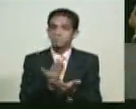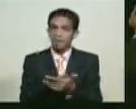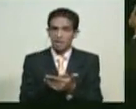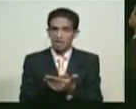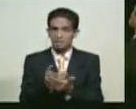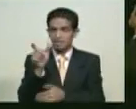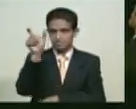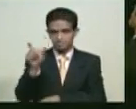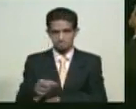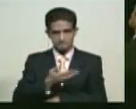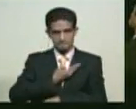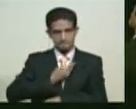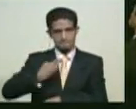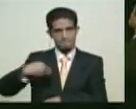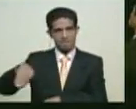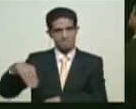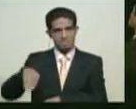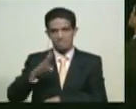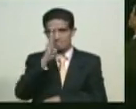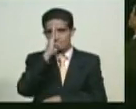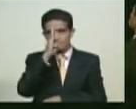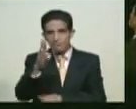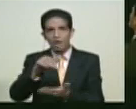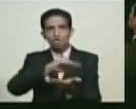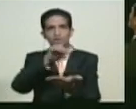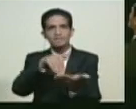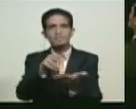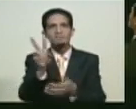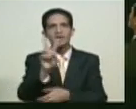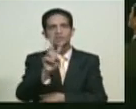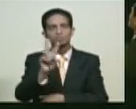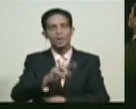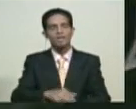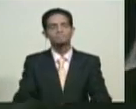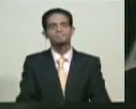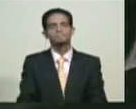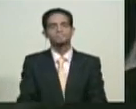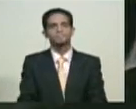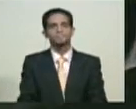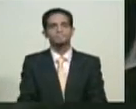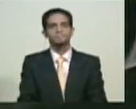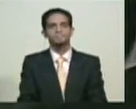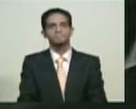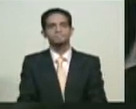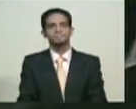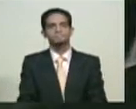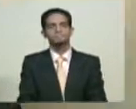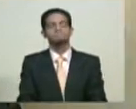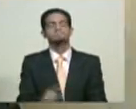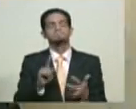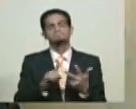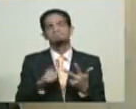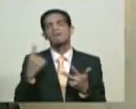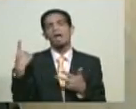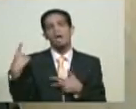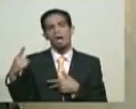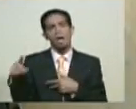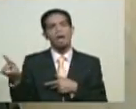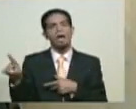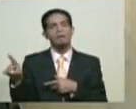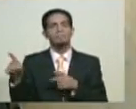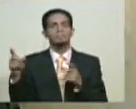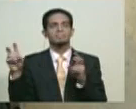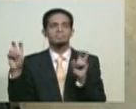Presidente del Banco Central de Venezuela, profesor Ramón Lobo. Bueno, hay varios temas también que me gustaría que